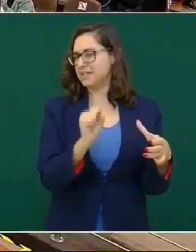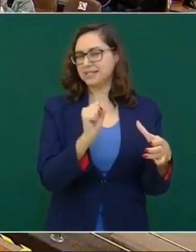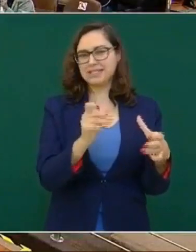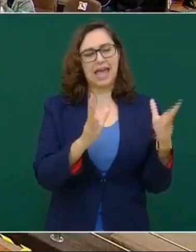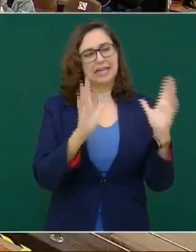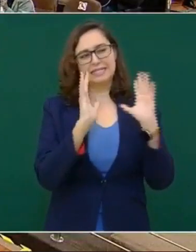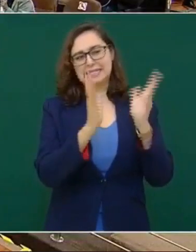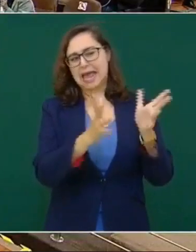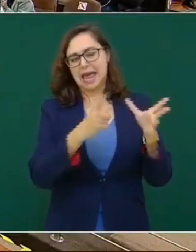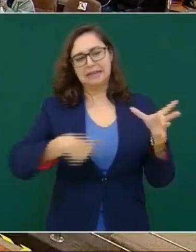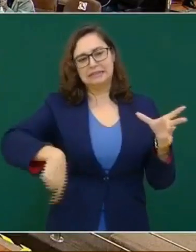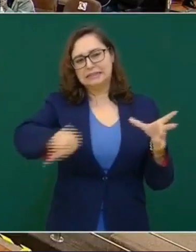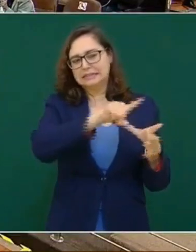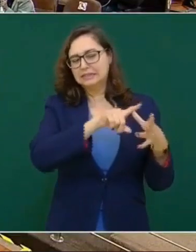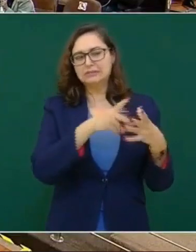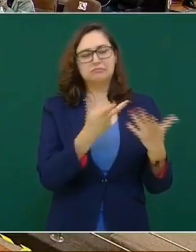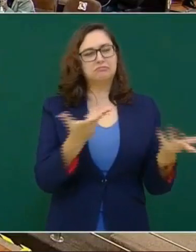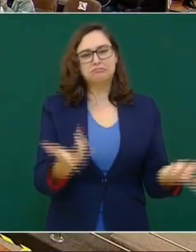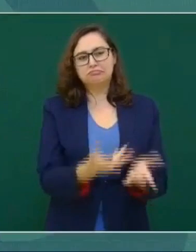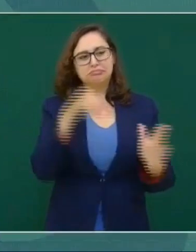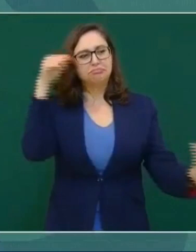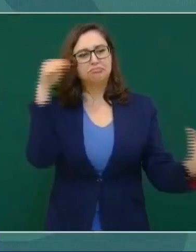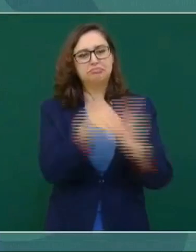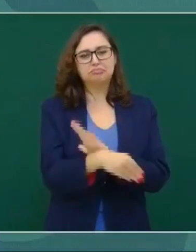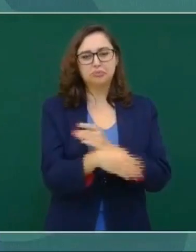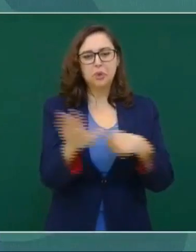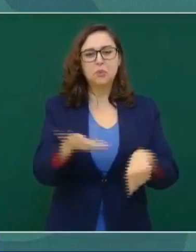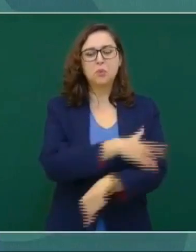por la ambición al dinero,